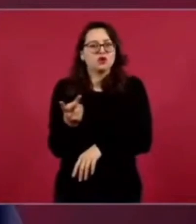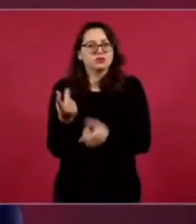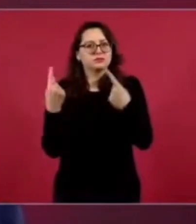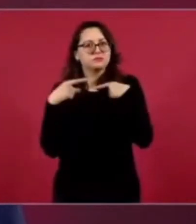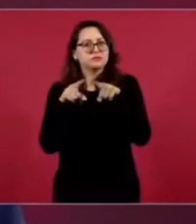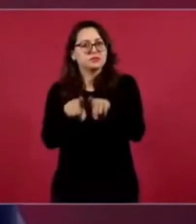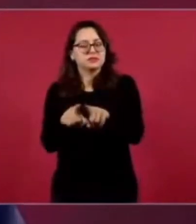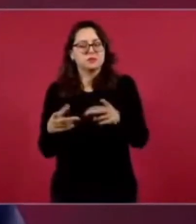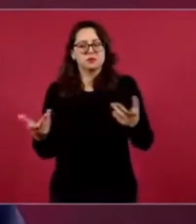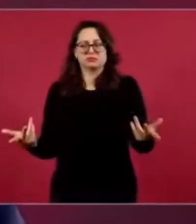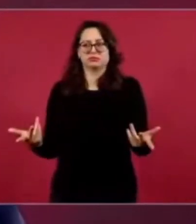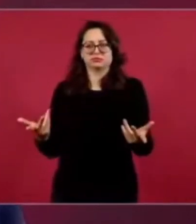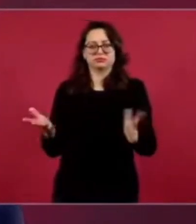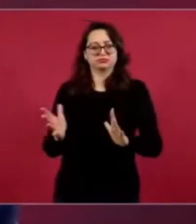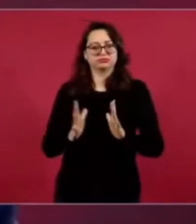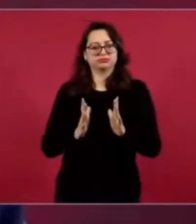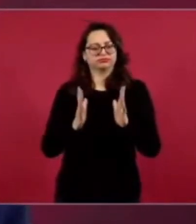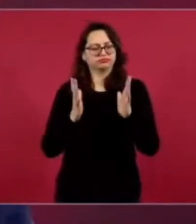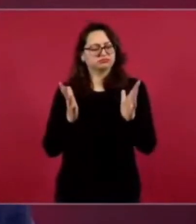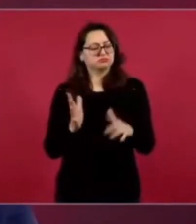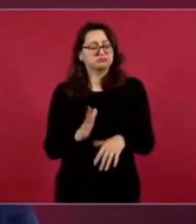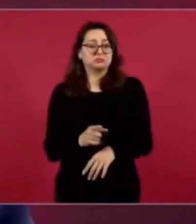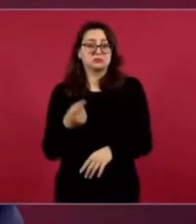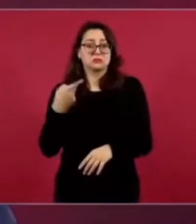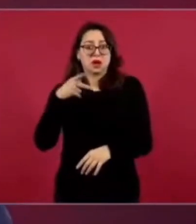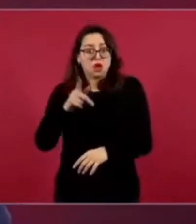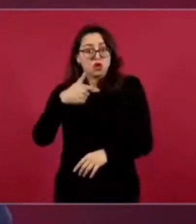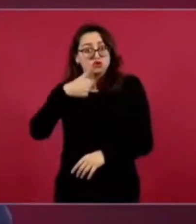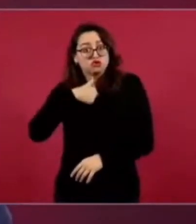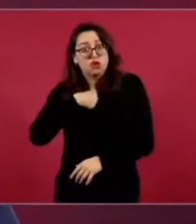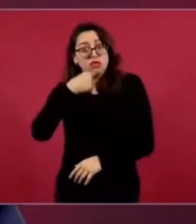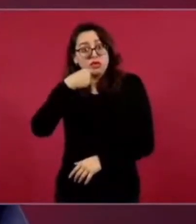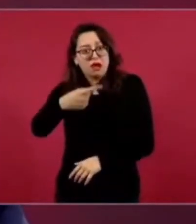No tiene por qué